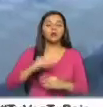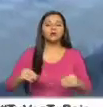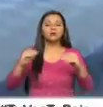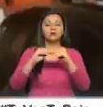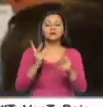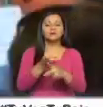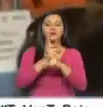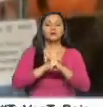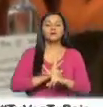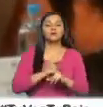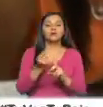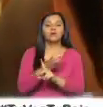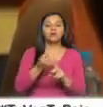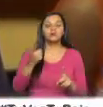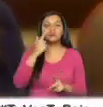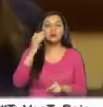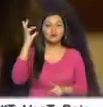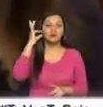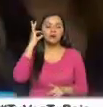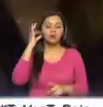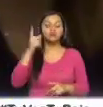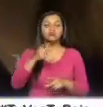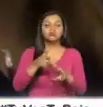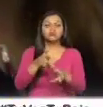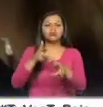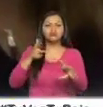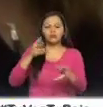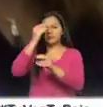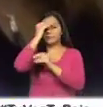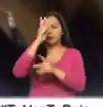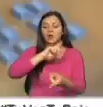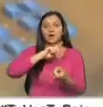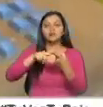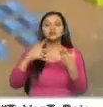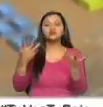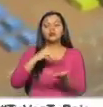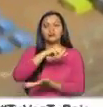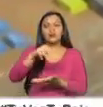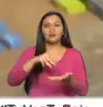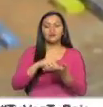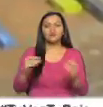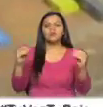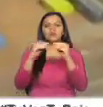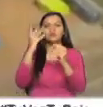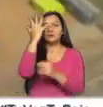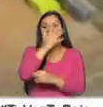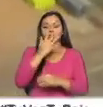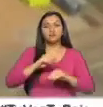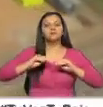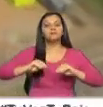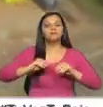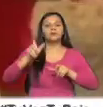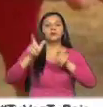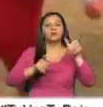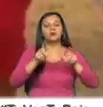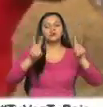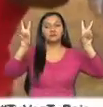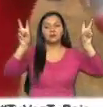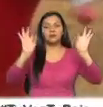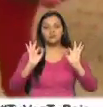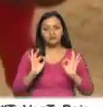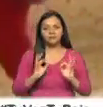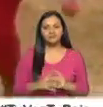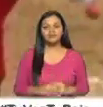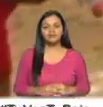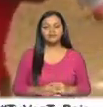la violencia de género y caravanas de información que se trasladarán a Manabí y Esmeraldas para educar a la ciudadanía en el tema.